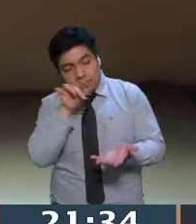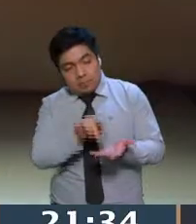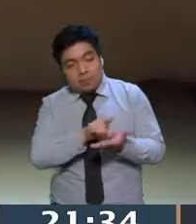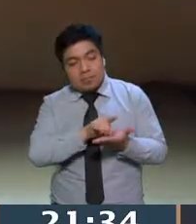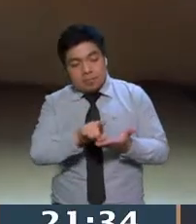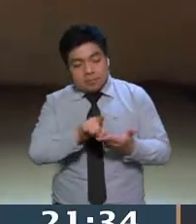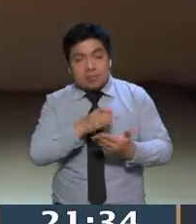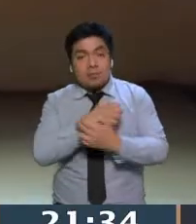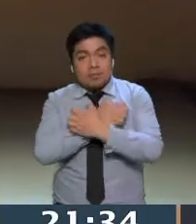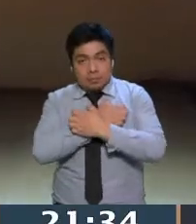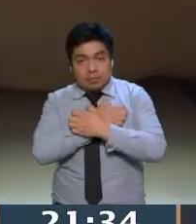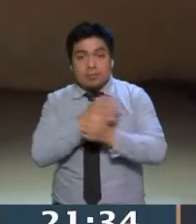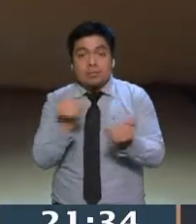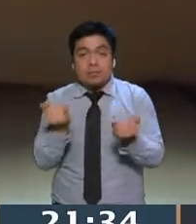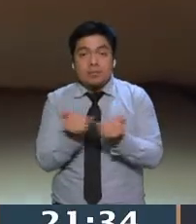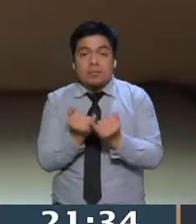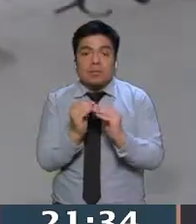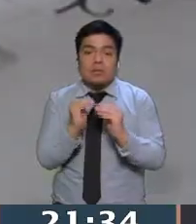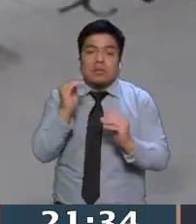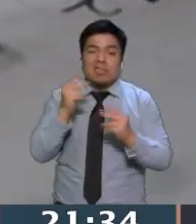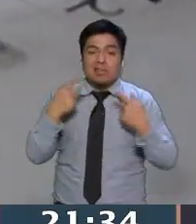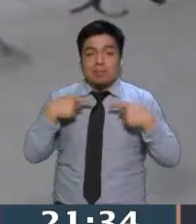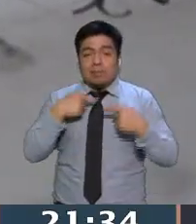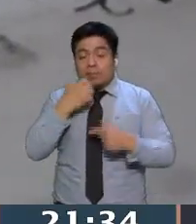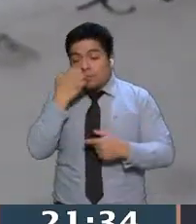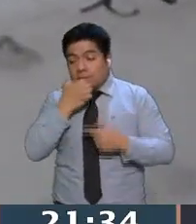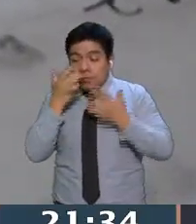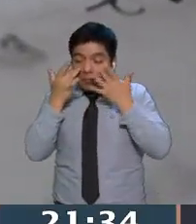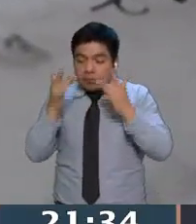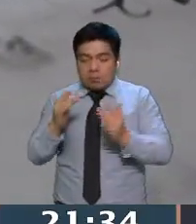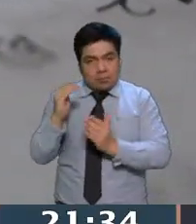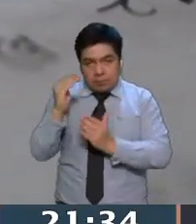a la educación y reducir la deserción escolar.